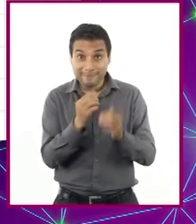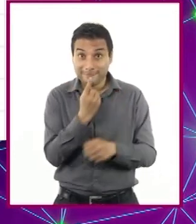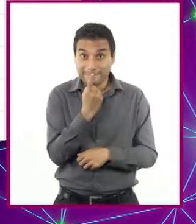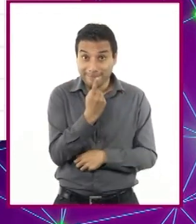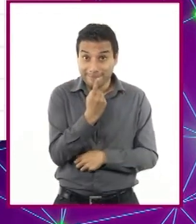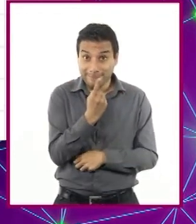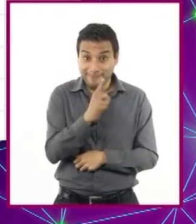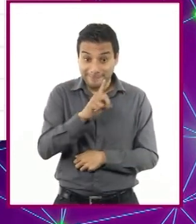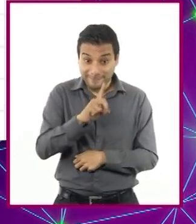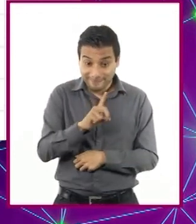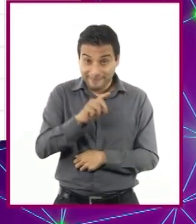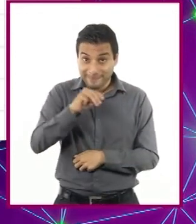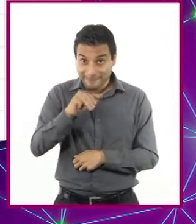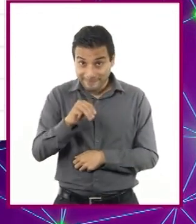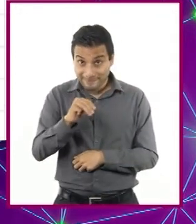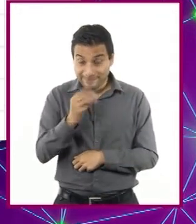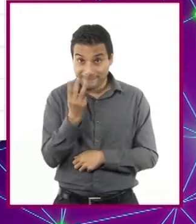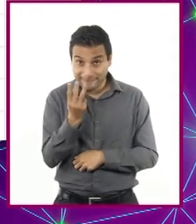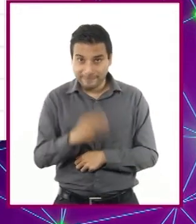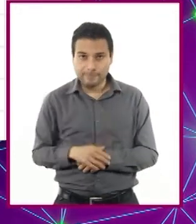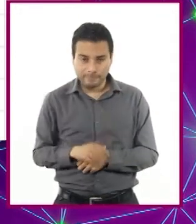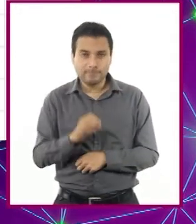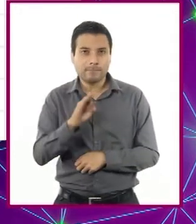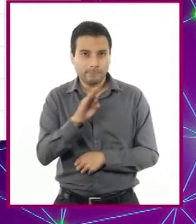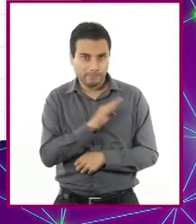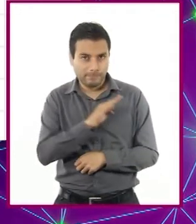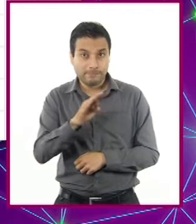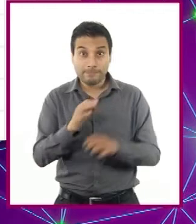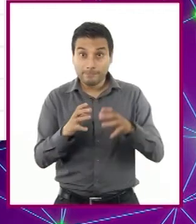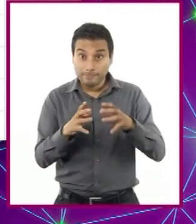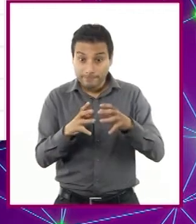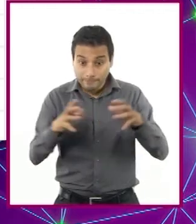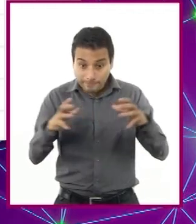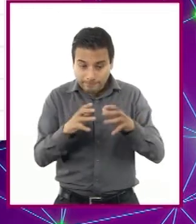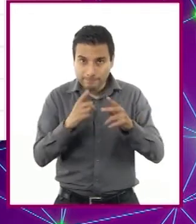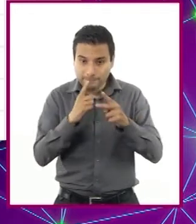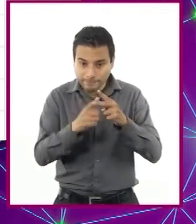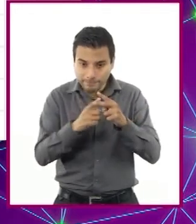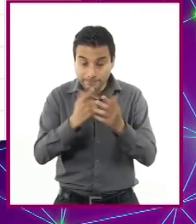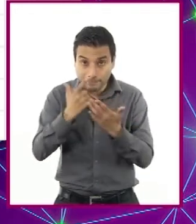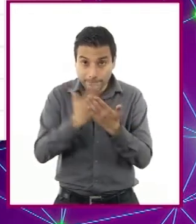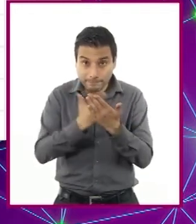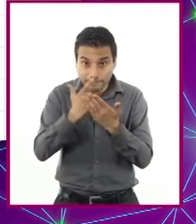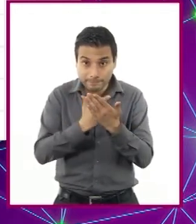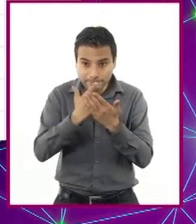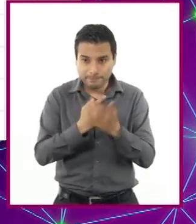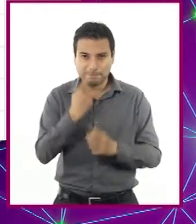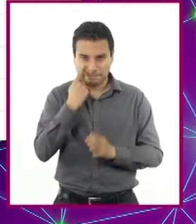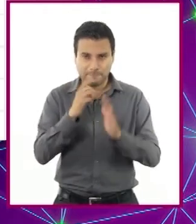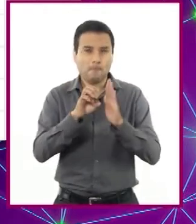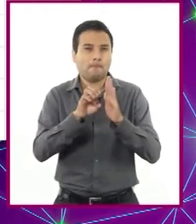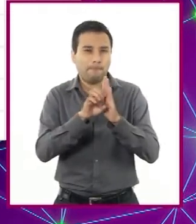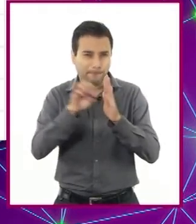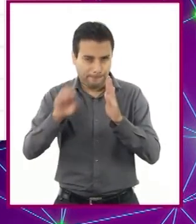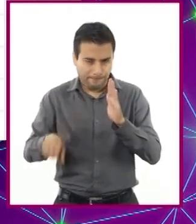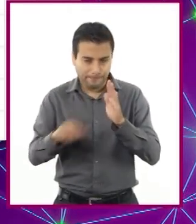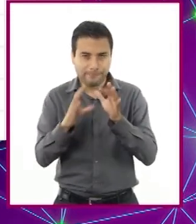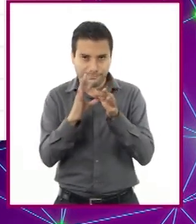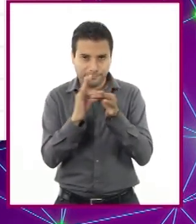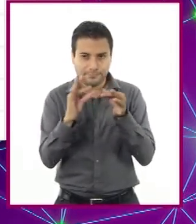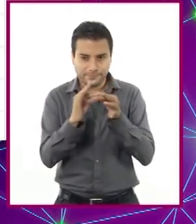esto nos permite calcular el volumen o la capacidad en distintas unidades. Veamos algunos